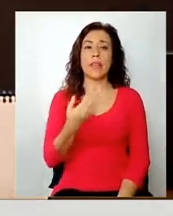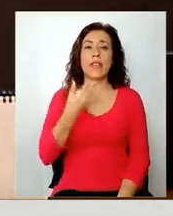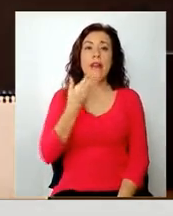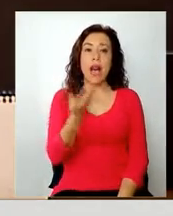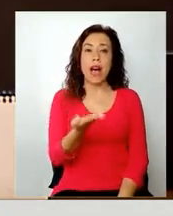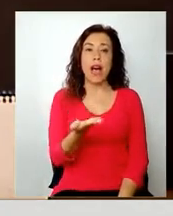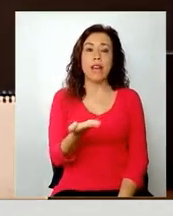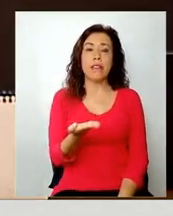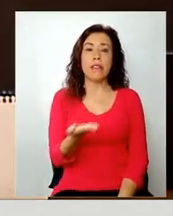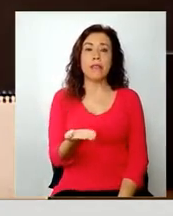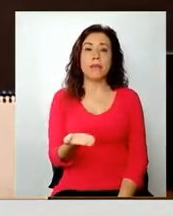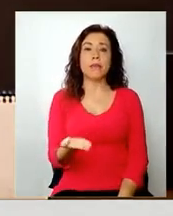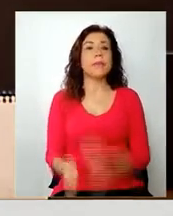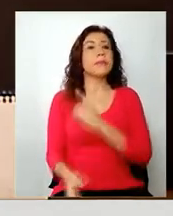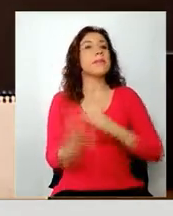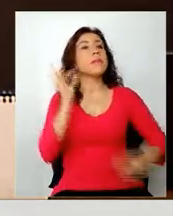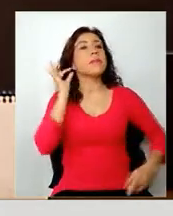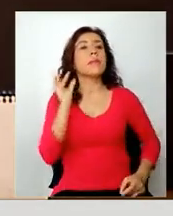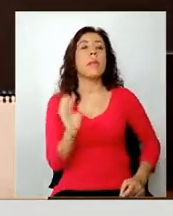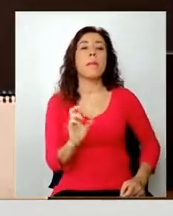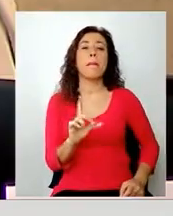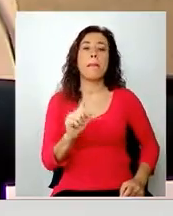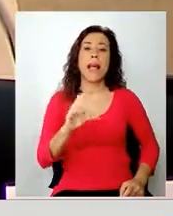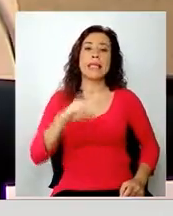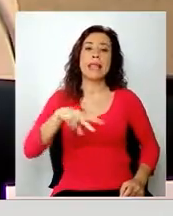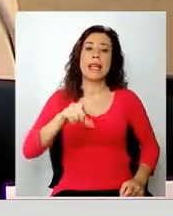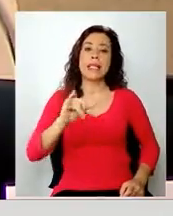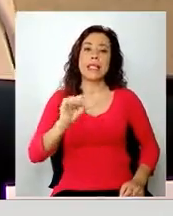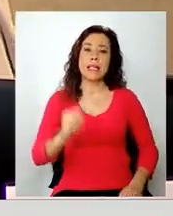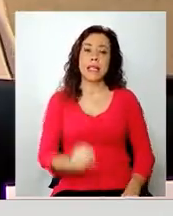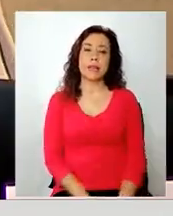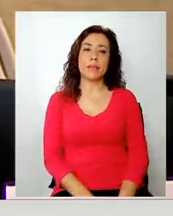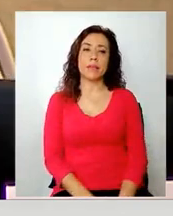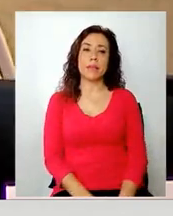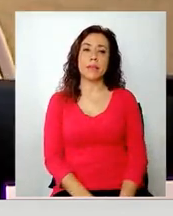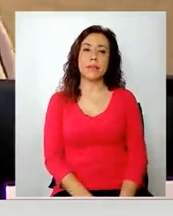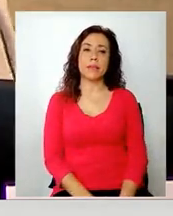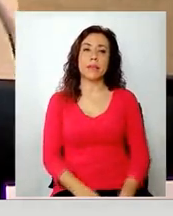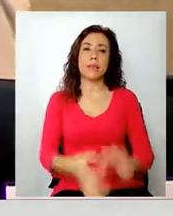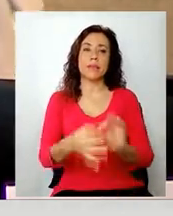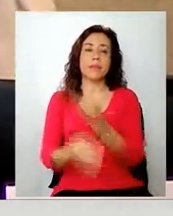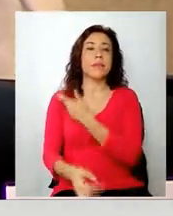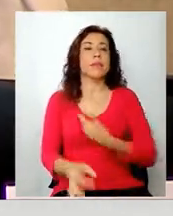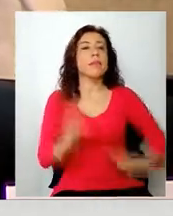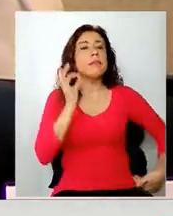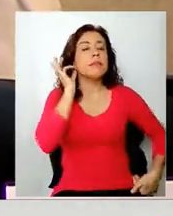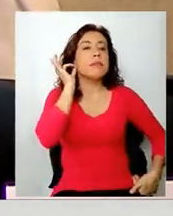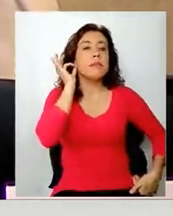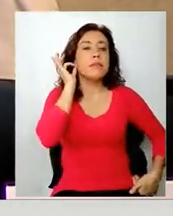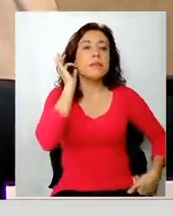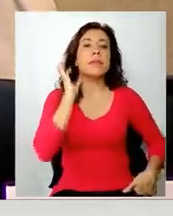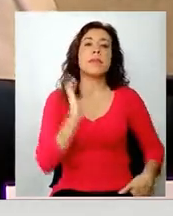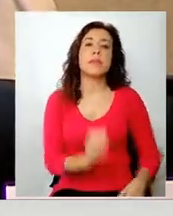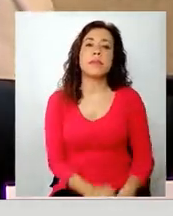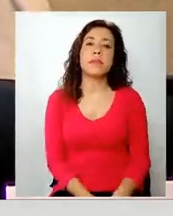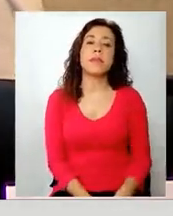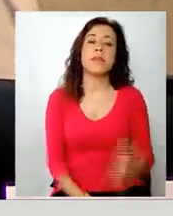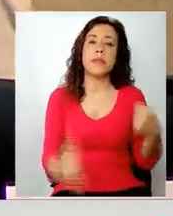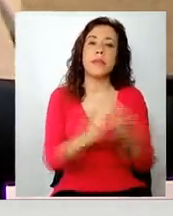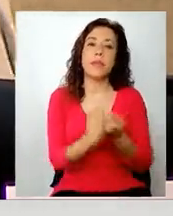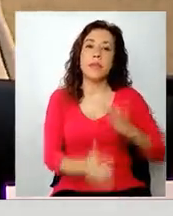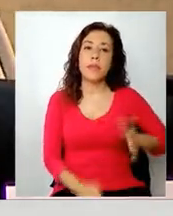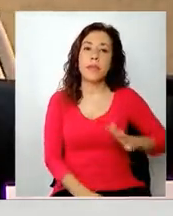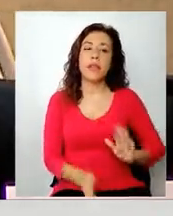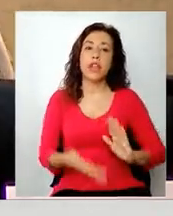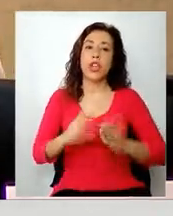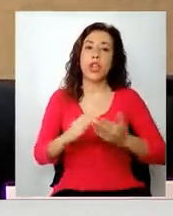la diputada Alejandra Placencia Muchas gracias presidenta presidenta A fines de abril la comunidad de la